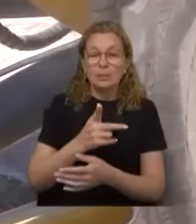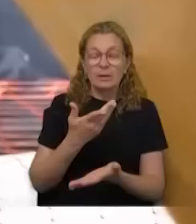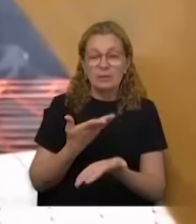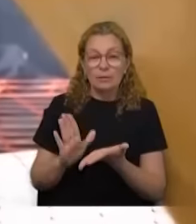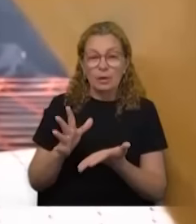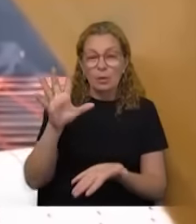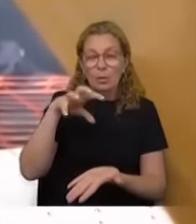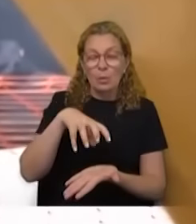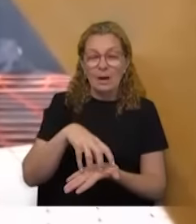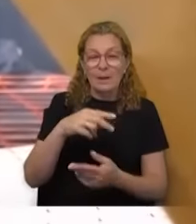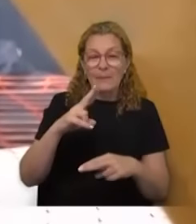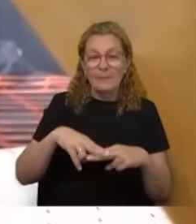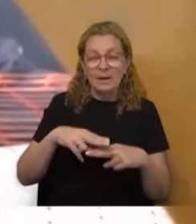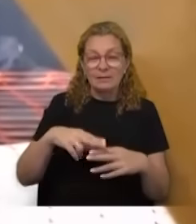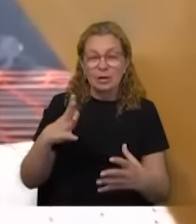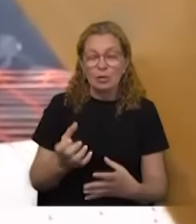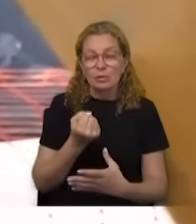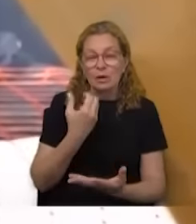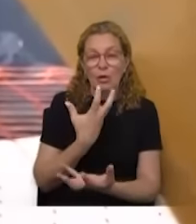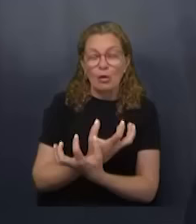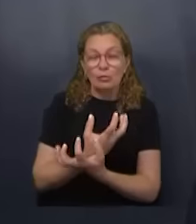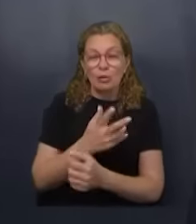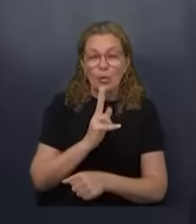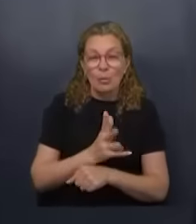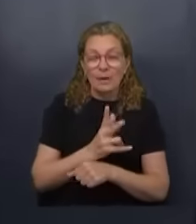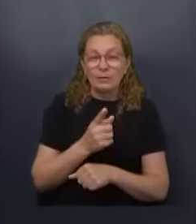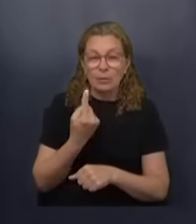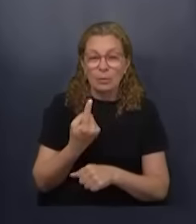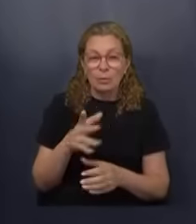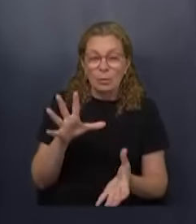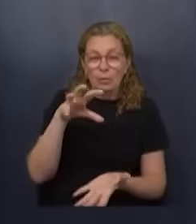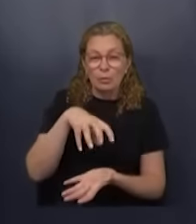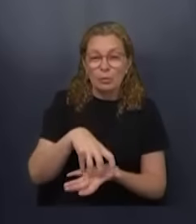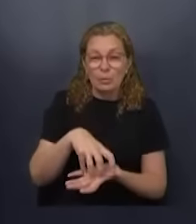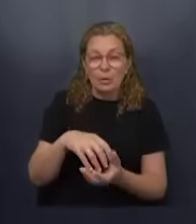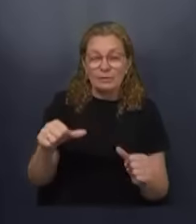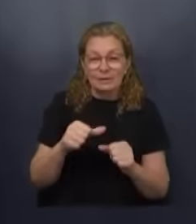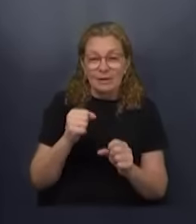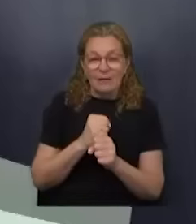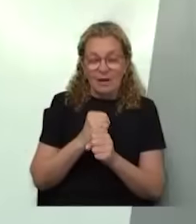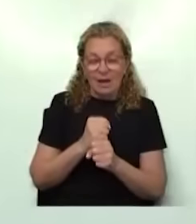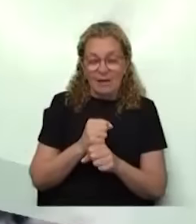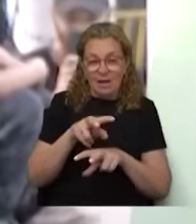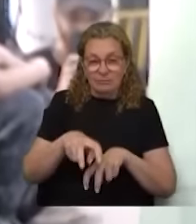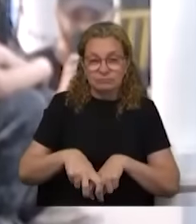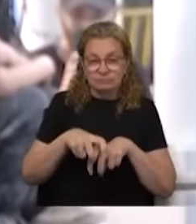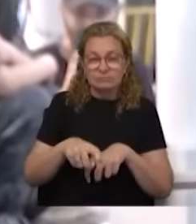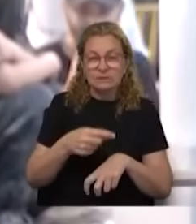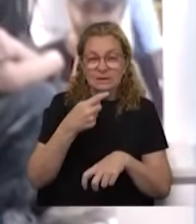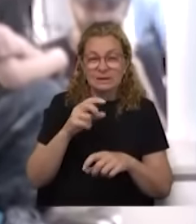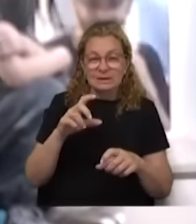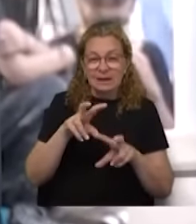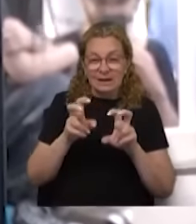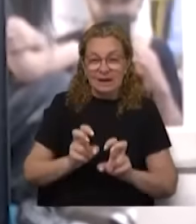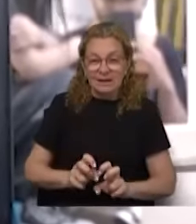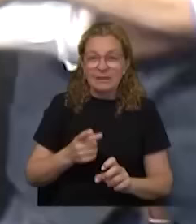del lugar donde el martes fueron hallados restos ocios humanos cuando una Cuadrilla realizaba tareas en la rambla del buceo el análisis de la